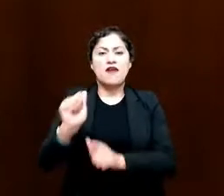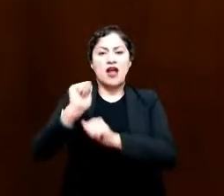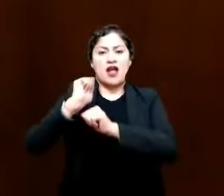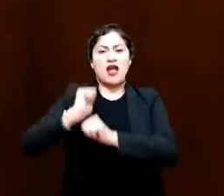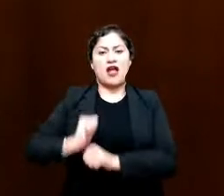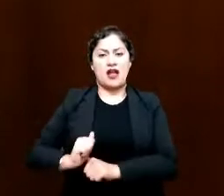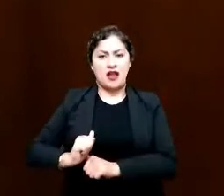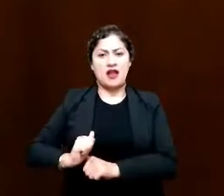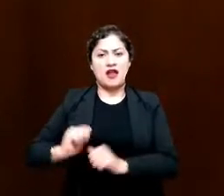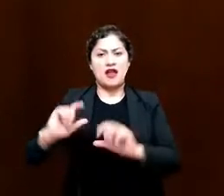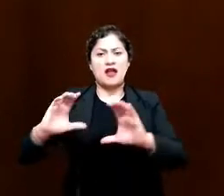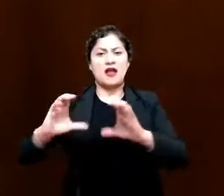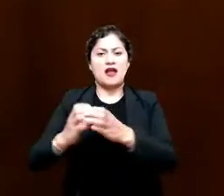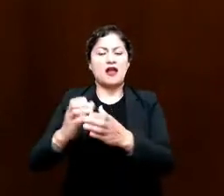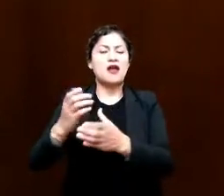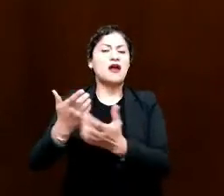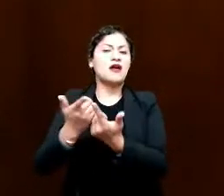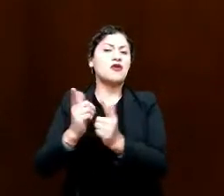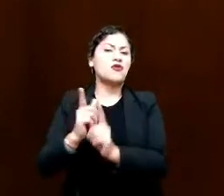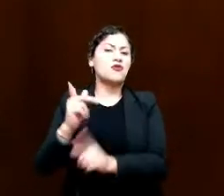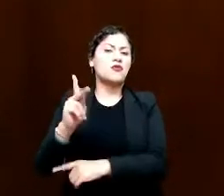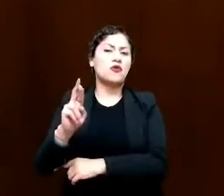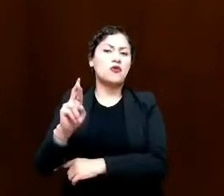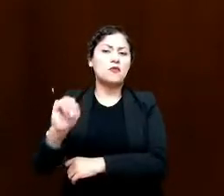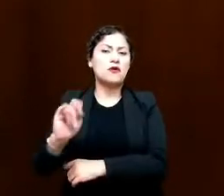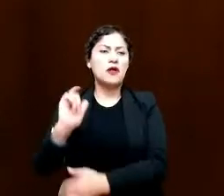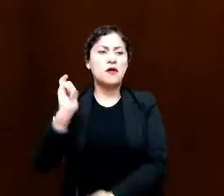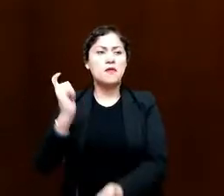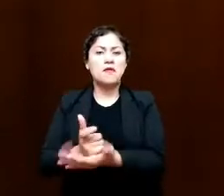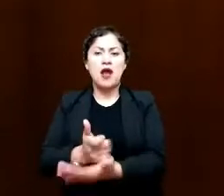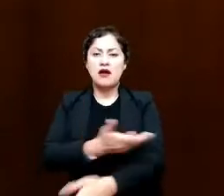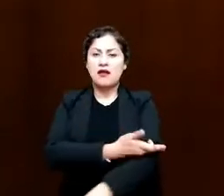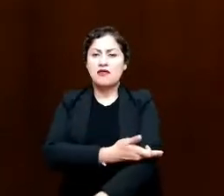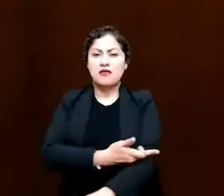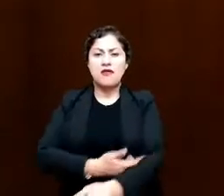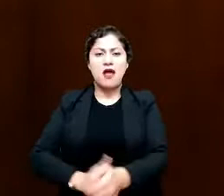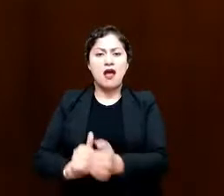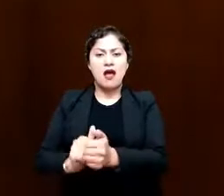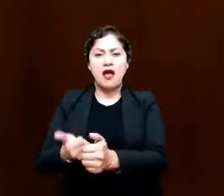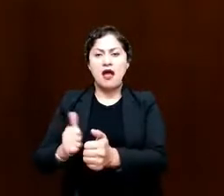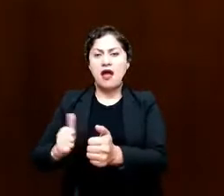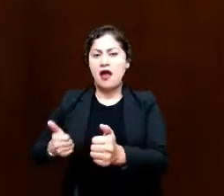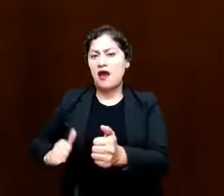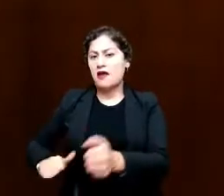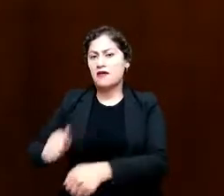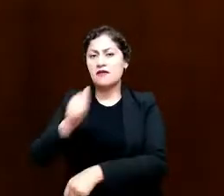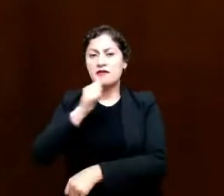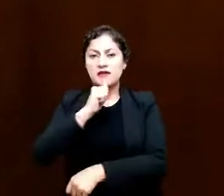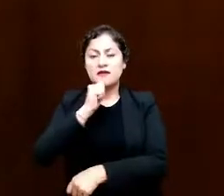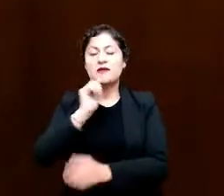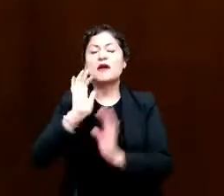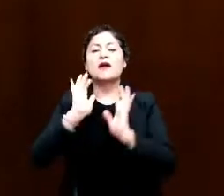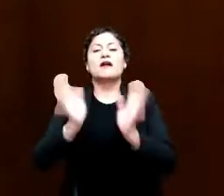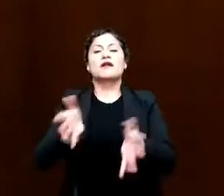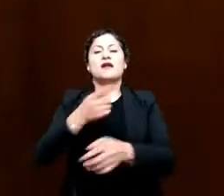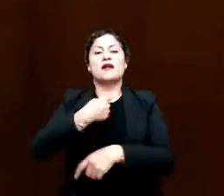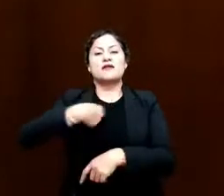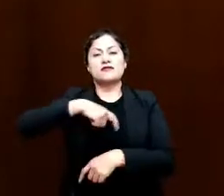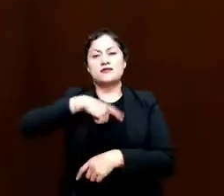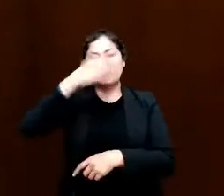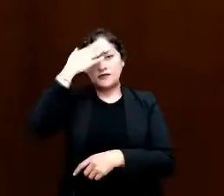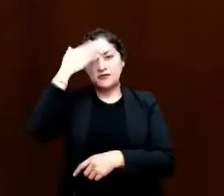de del Pri presentan atrasos están inconclusas conocemos la puesta en escena